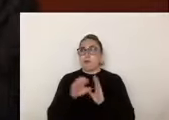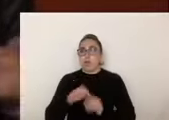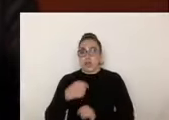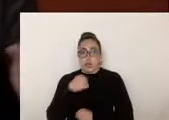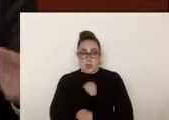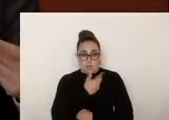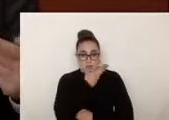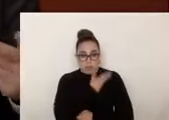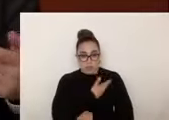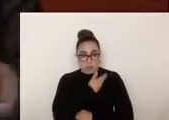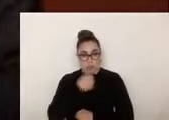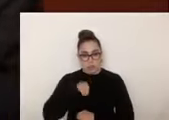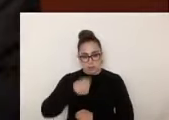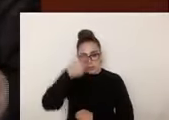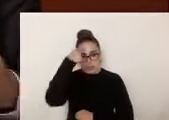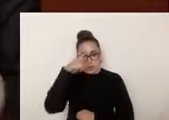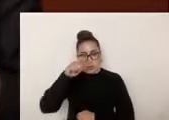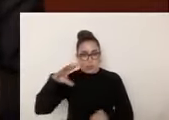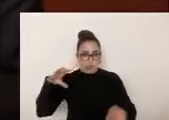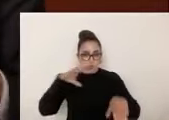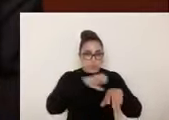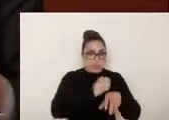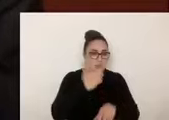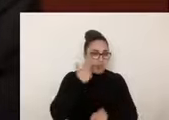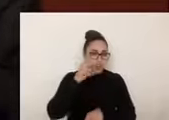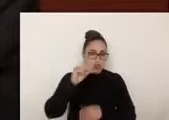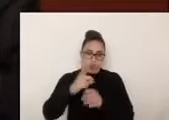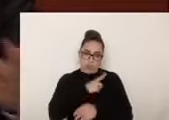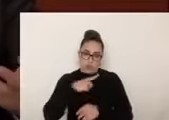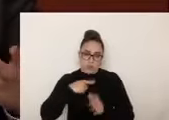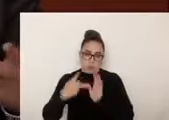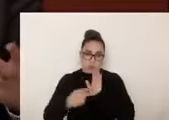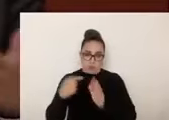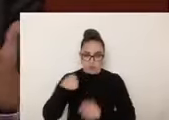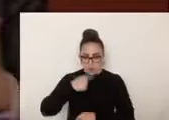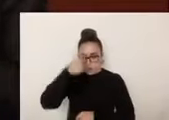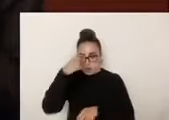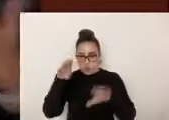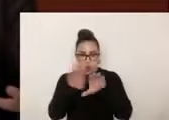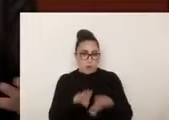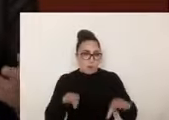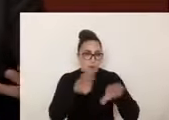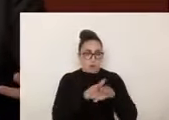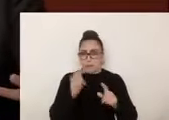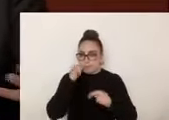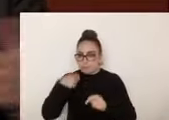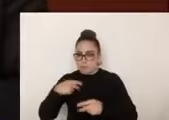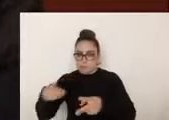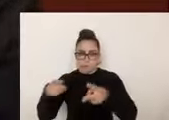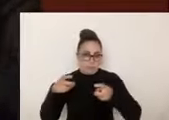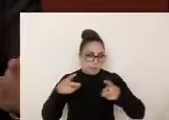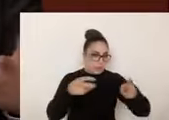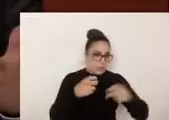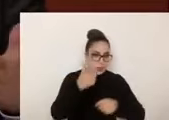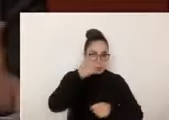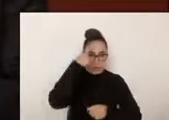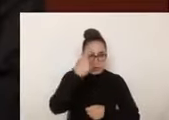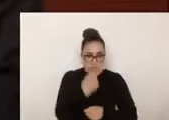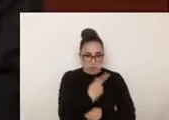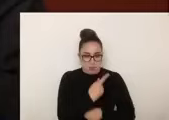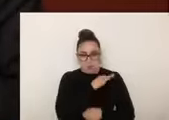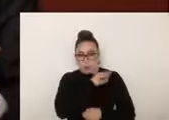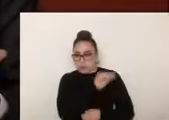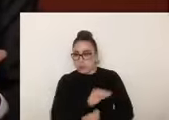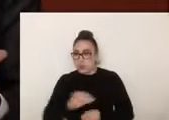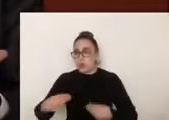morder una rata, que me parece que eso lo entiende todo el mundo y que no se cae el derecho penal y no se cae en nada si esa